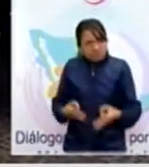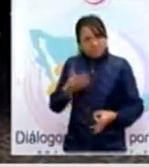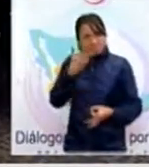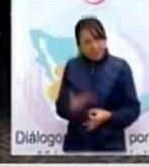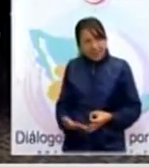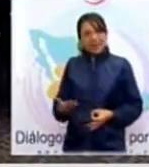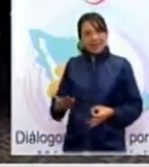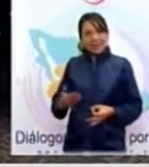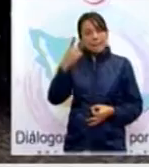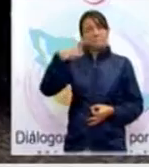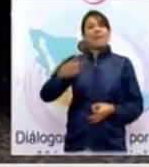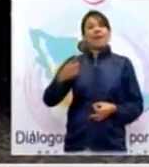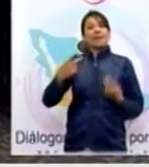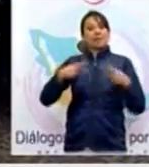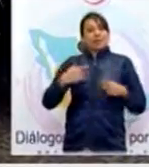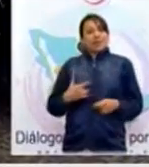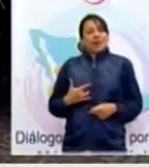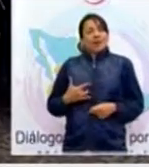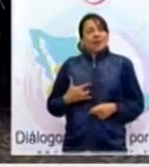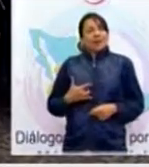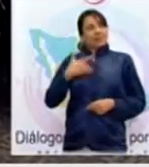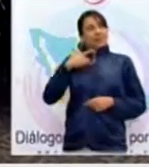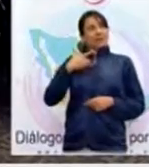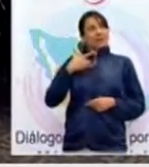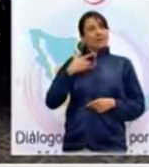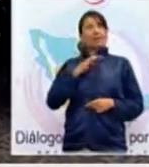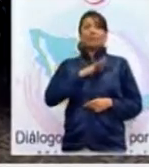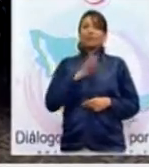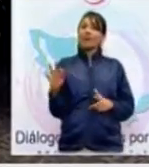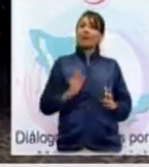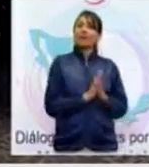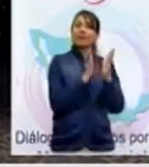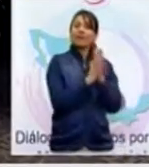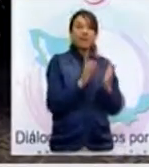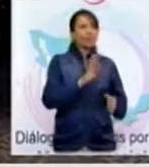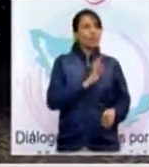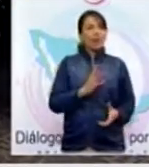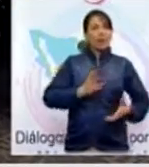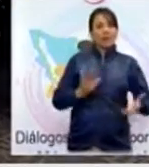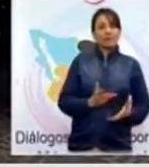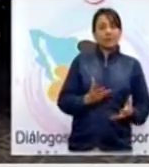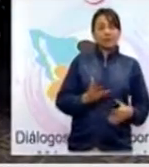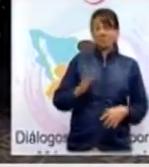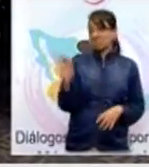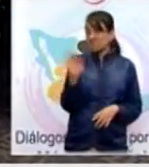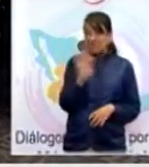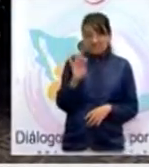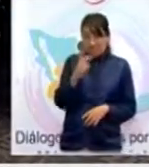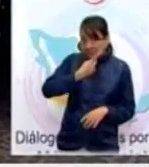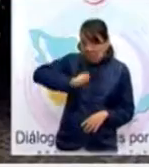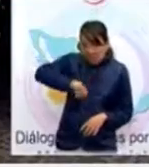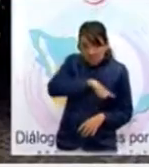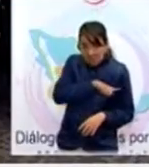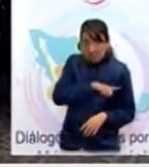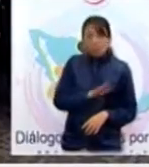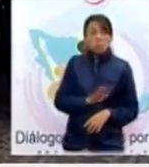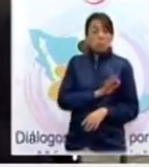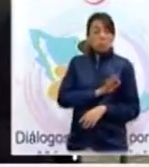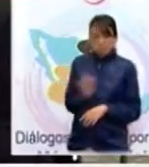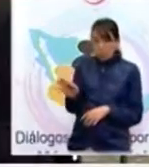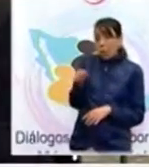la decisión personal de intervenir, porque si dejamos que la participación ciudadana sea desde lo